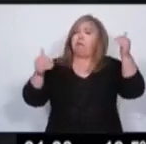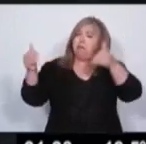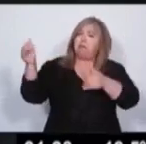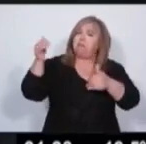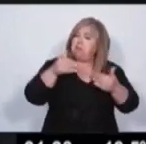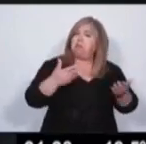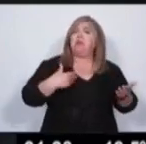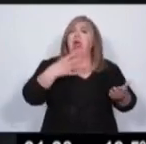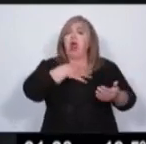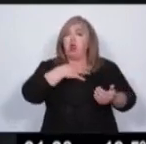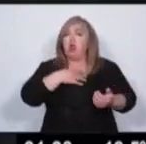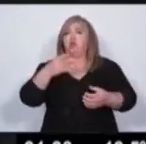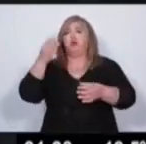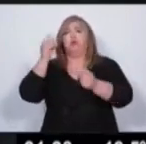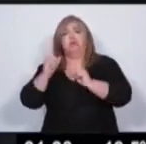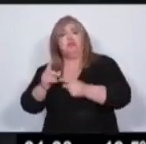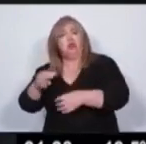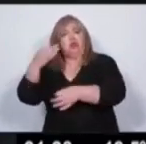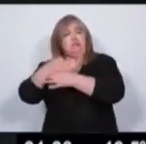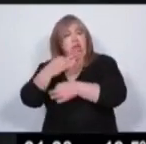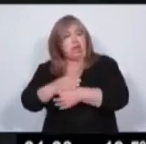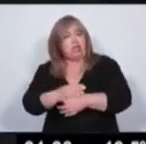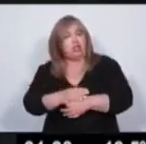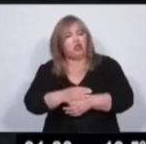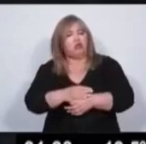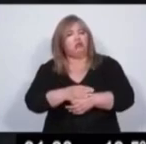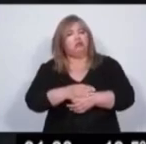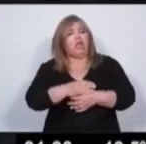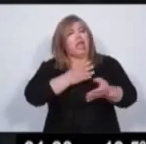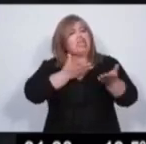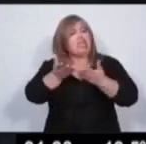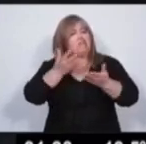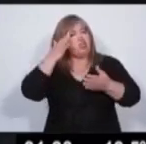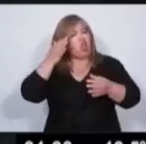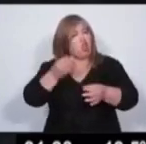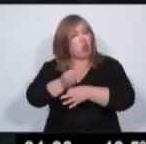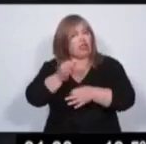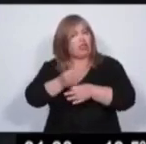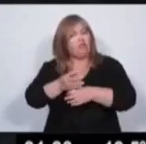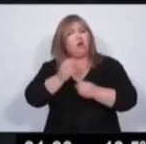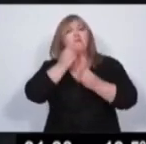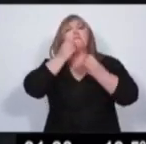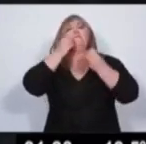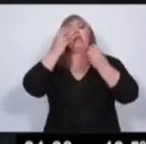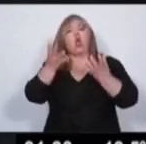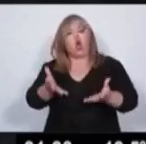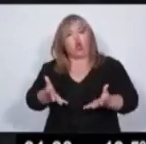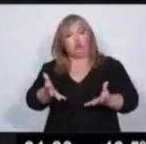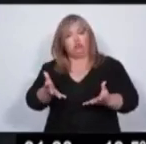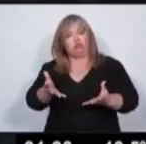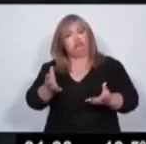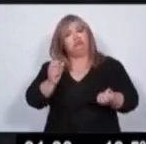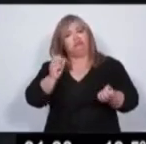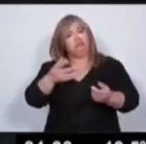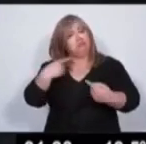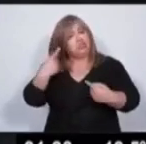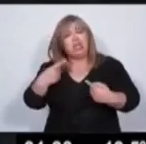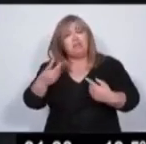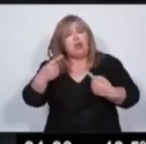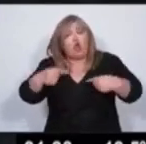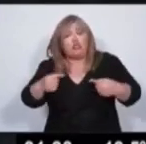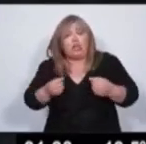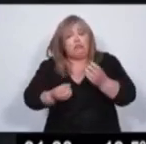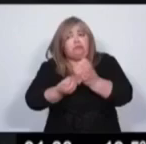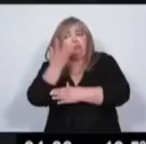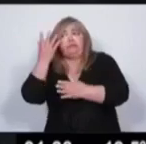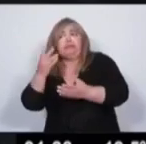y docentes mejoró el servicio educativo pero siempre hay que estar presto a revisar las cosas